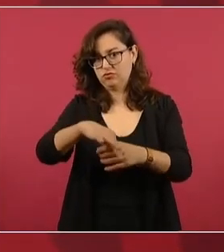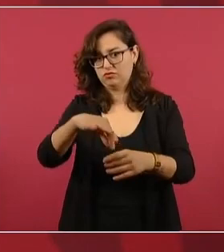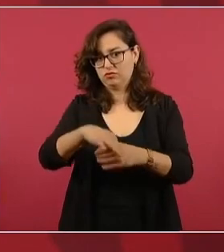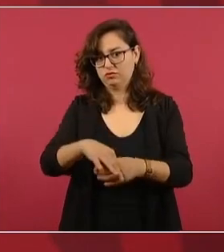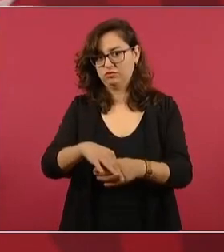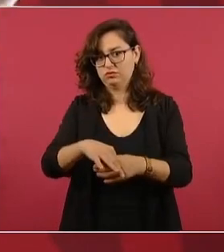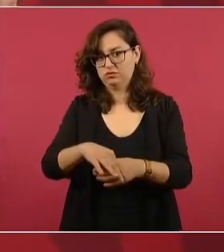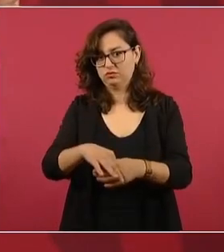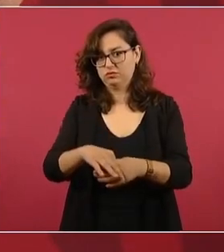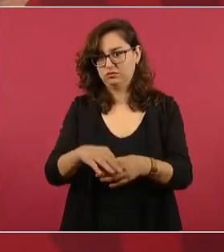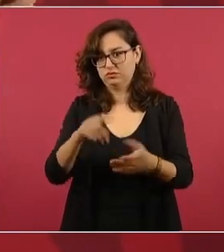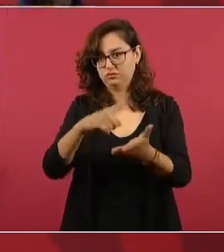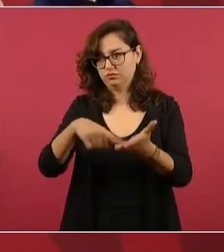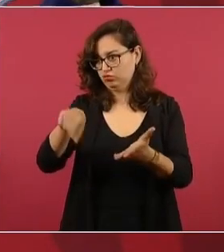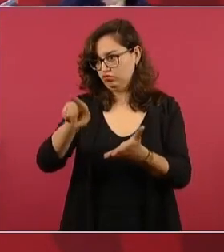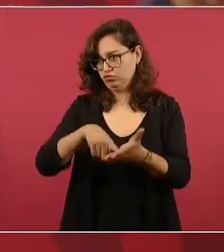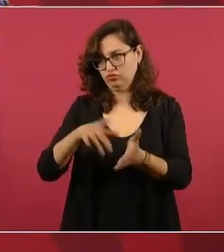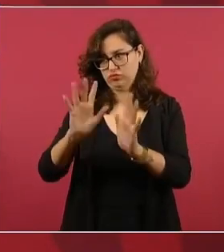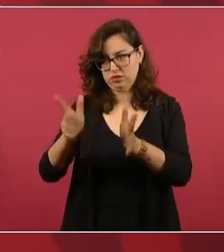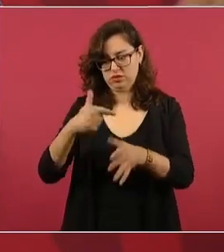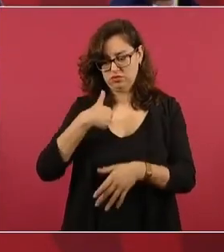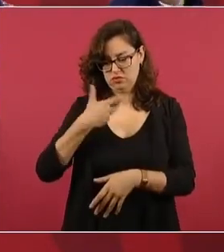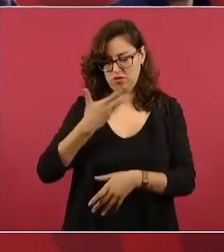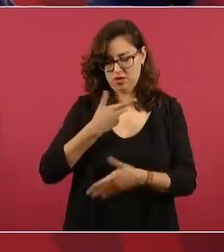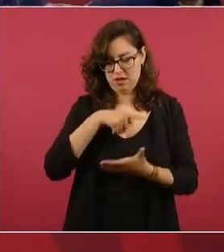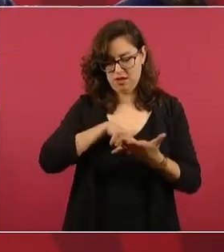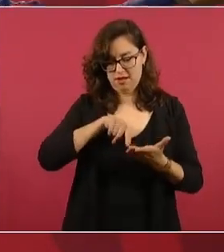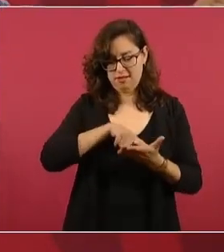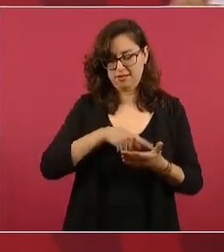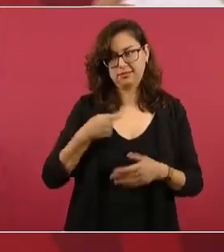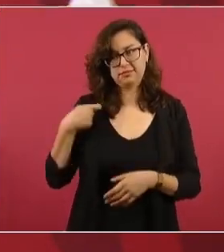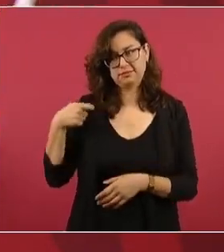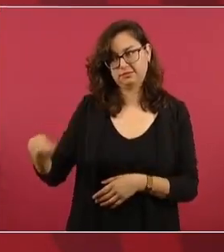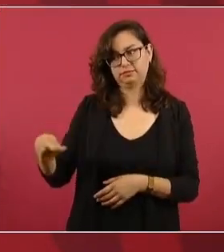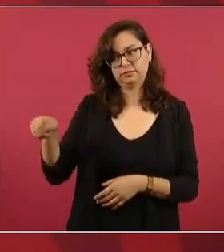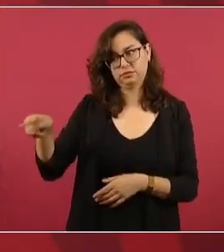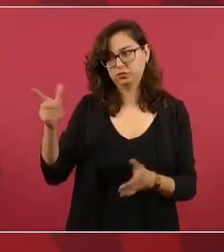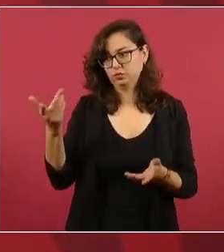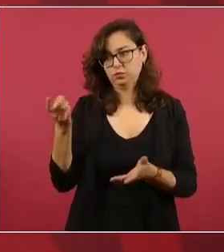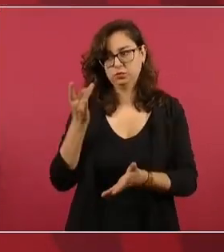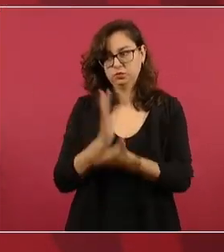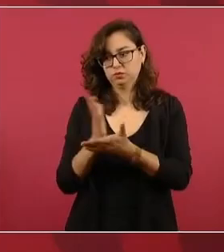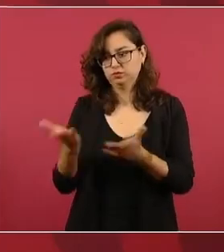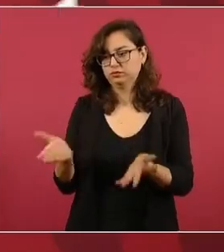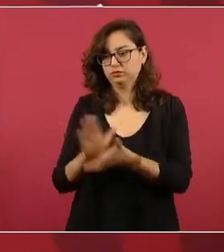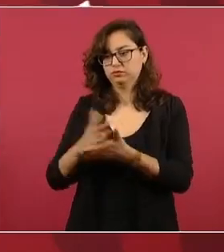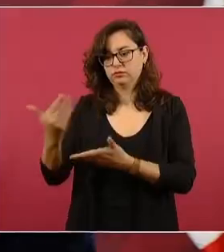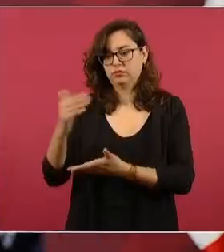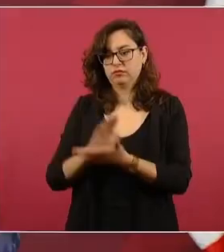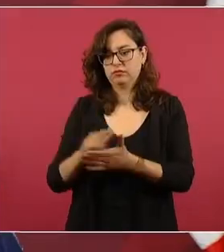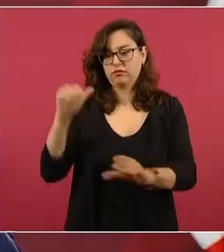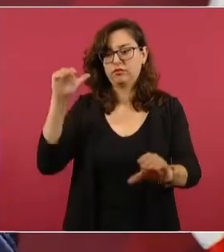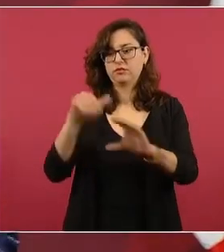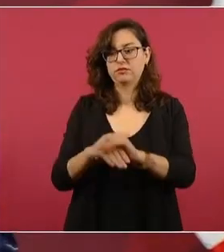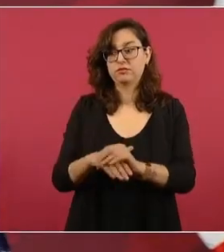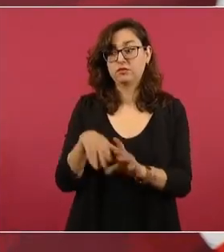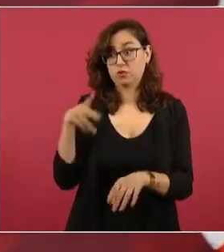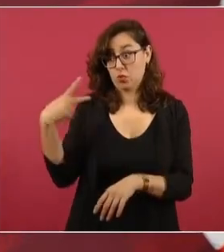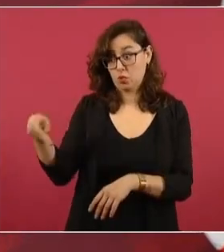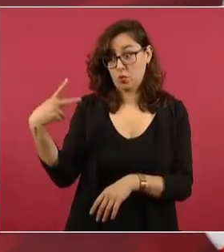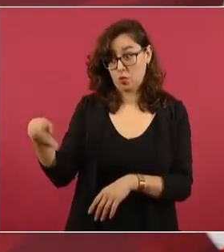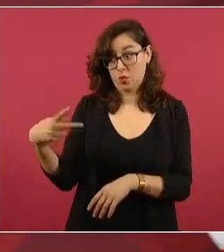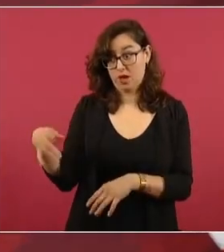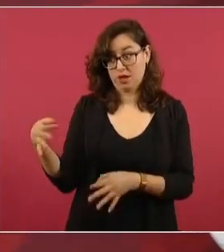allá y la pones, ya está marcada, la metes a la urna y me traes la que te